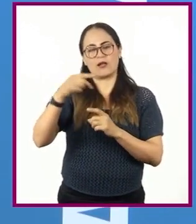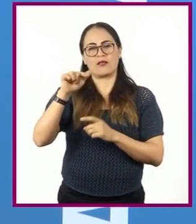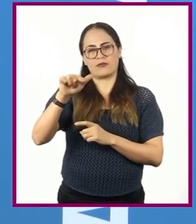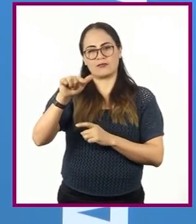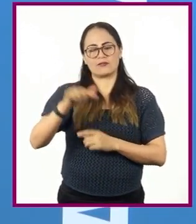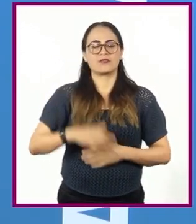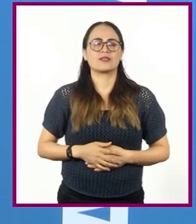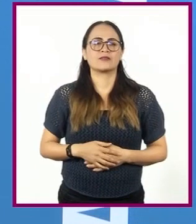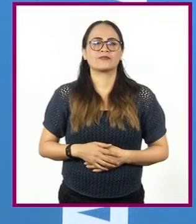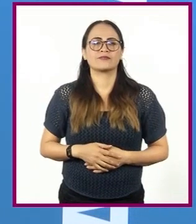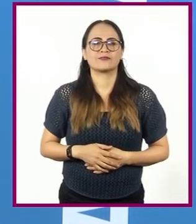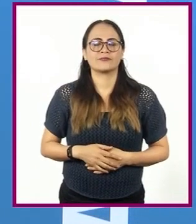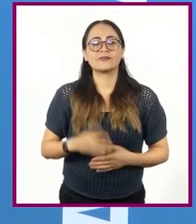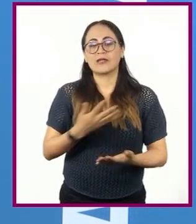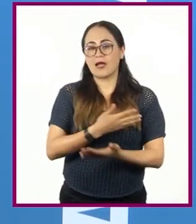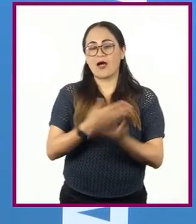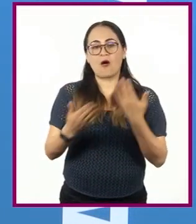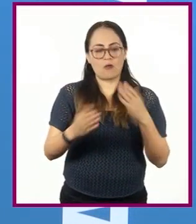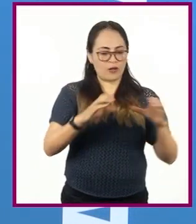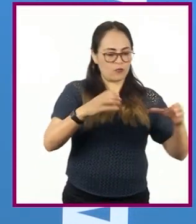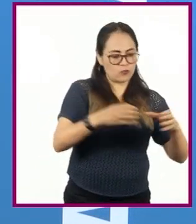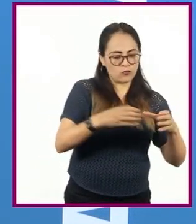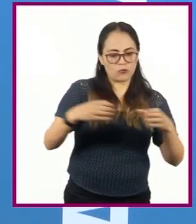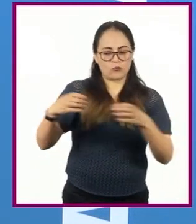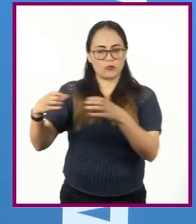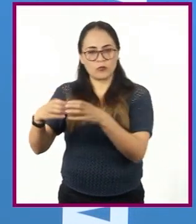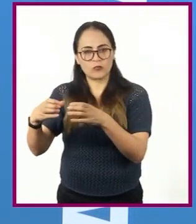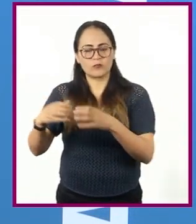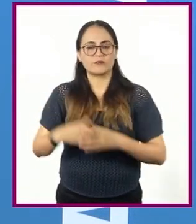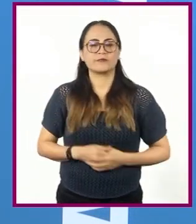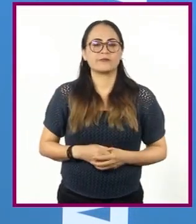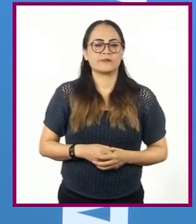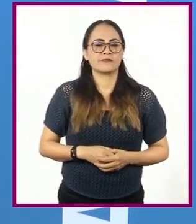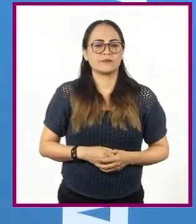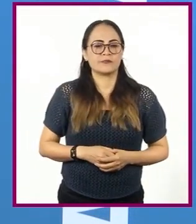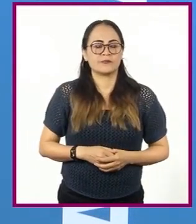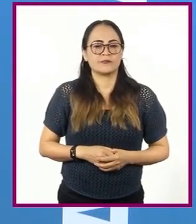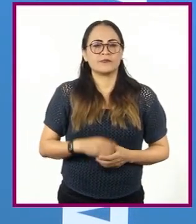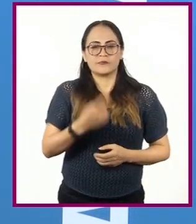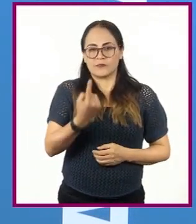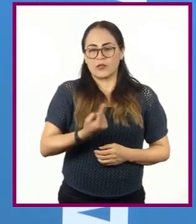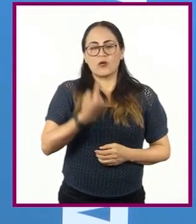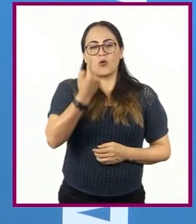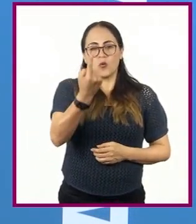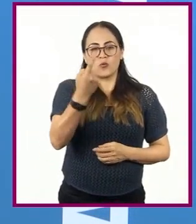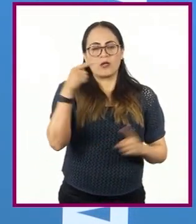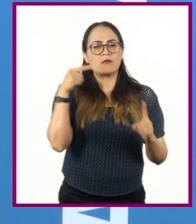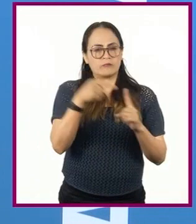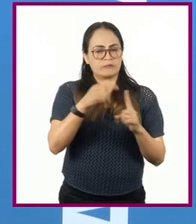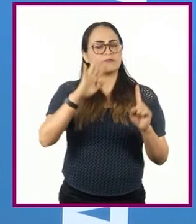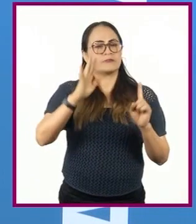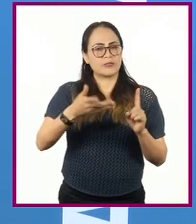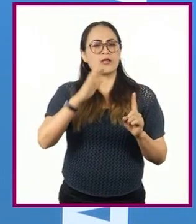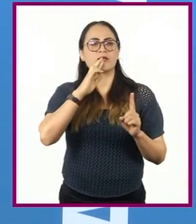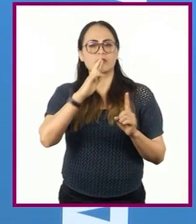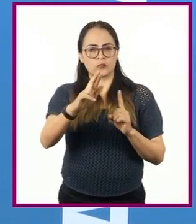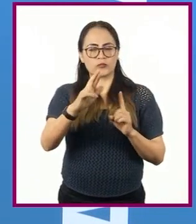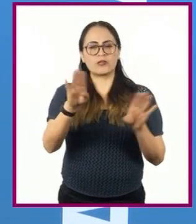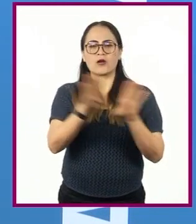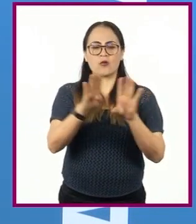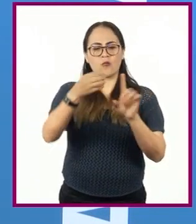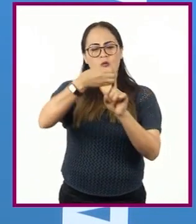Ahora, analicemos la siguiente familia de oraciones numéricas. Una de ellas se ha resuelto, aplicando la jerarquía